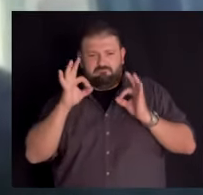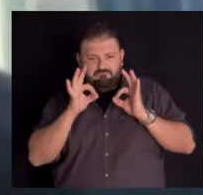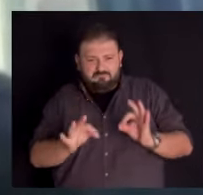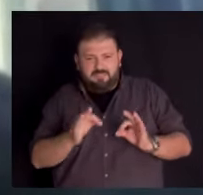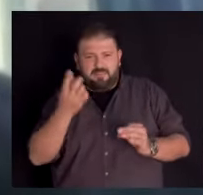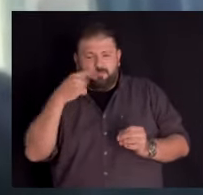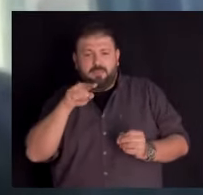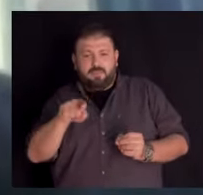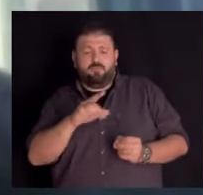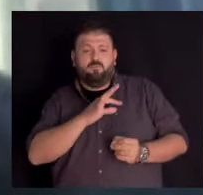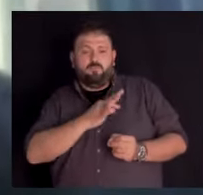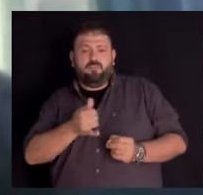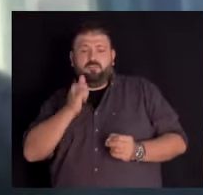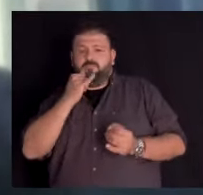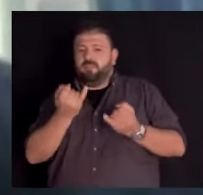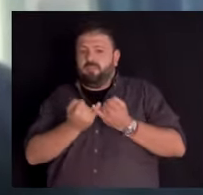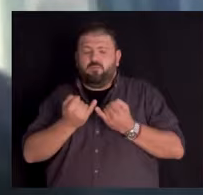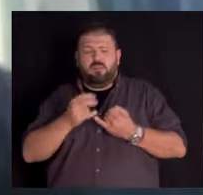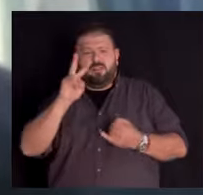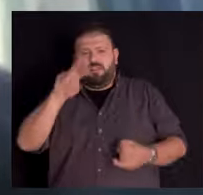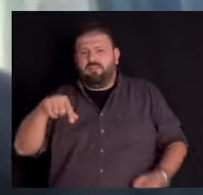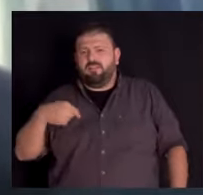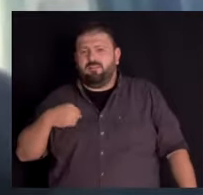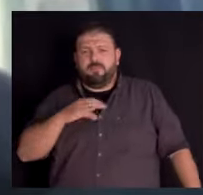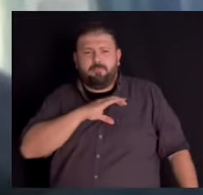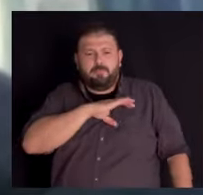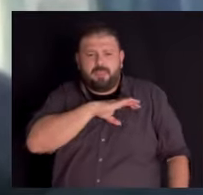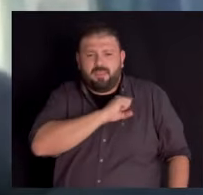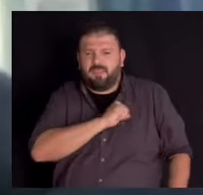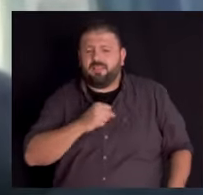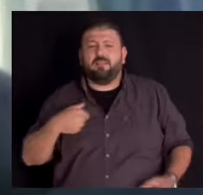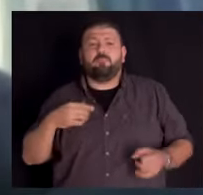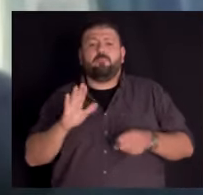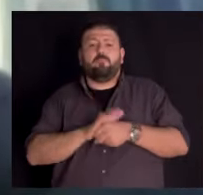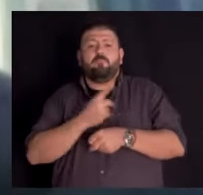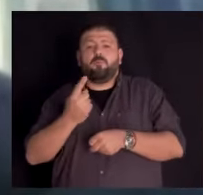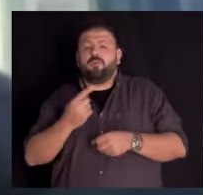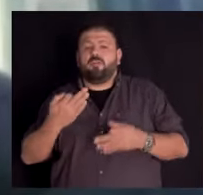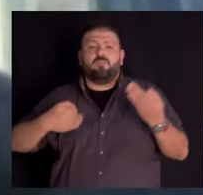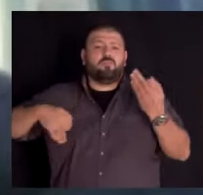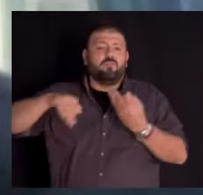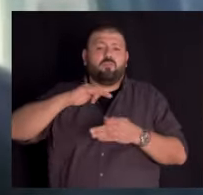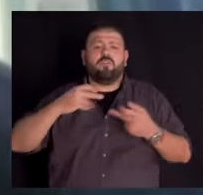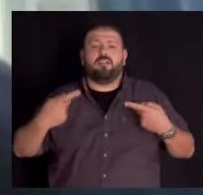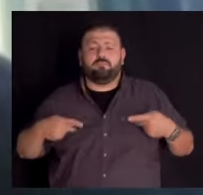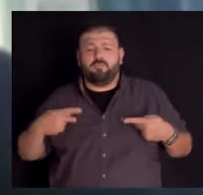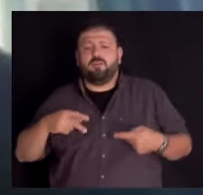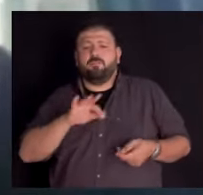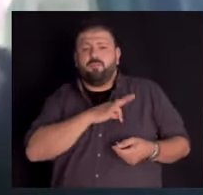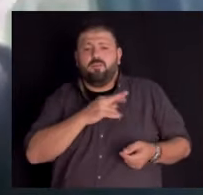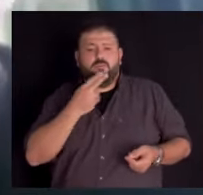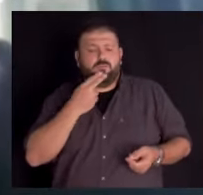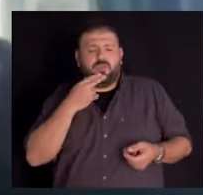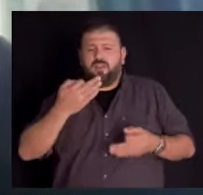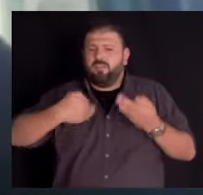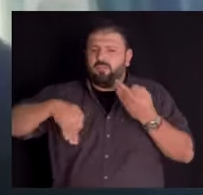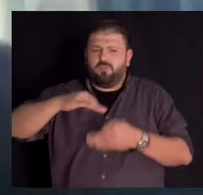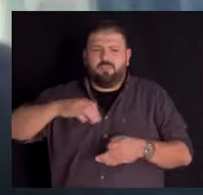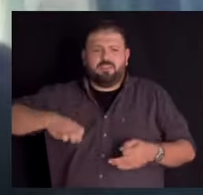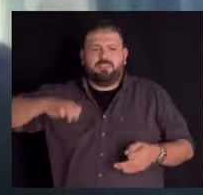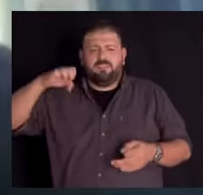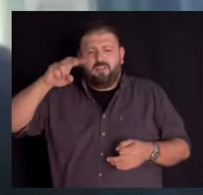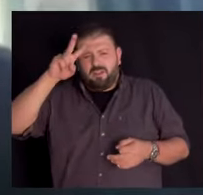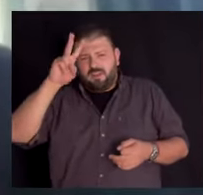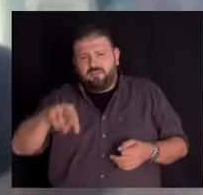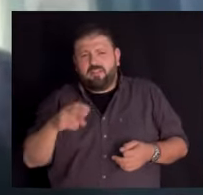cantidades adecuadas. Y a mí me encanta porque lo podemos usar todas las personas de todas las edades, ¿sí? Y eso pues obviamente